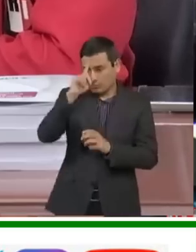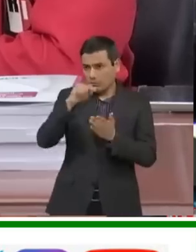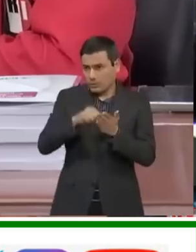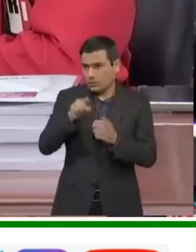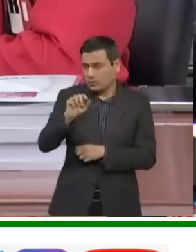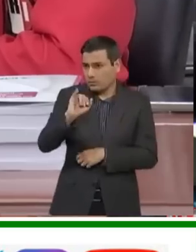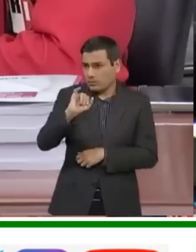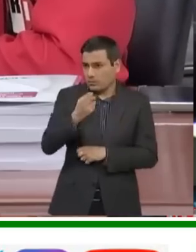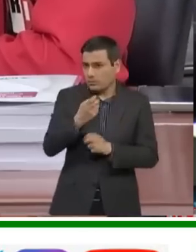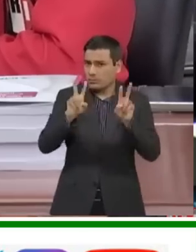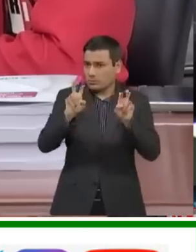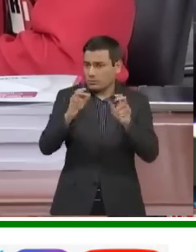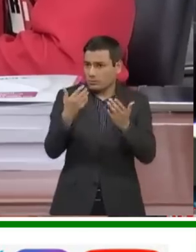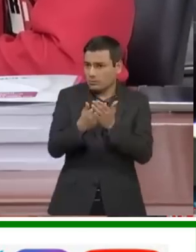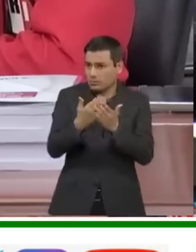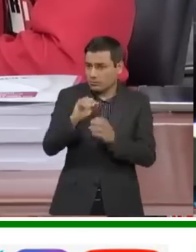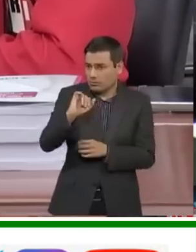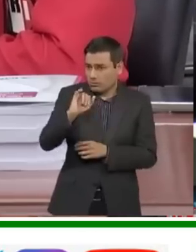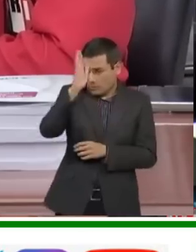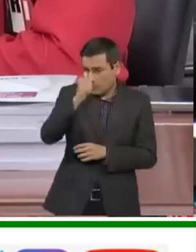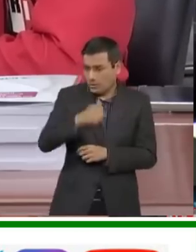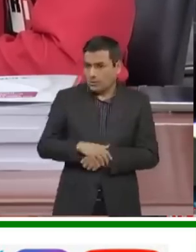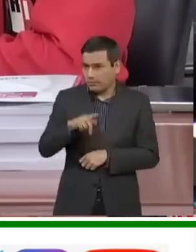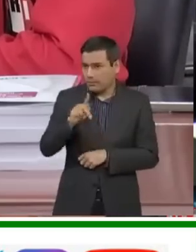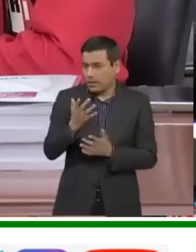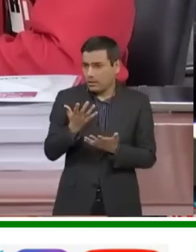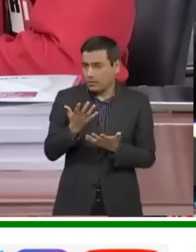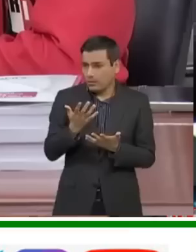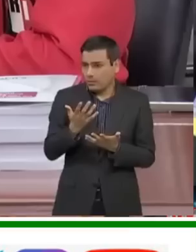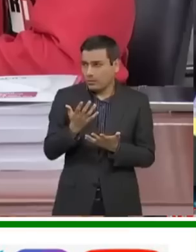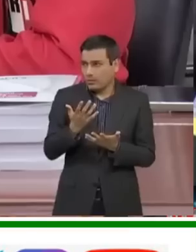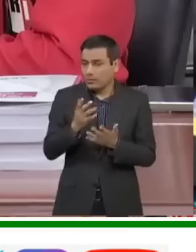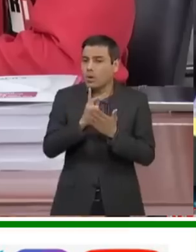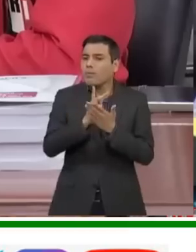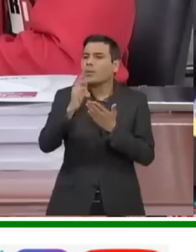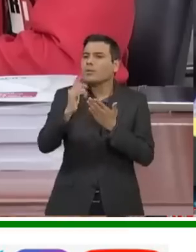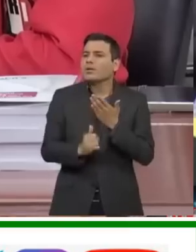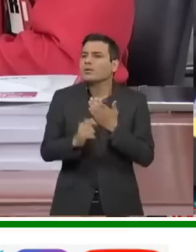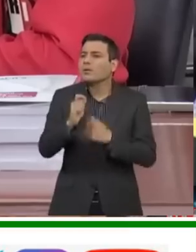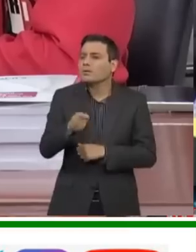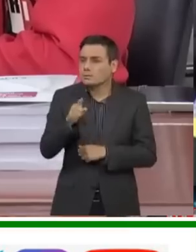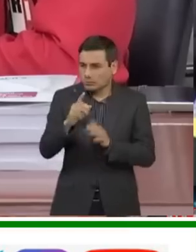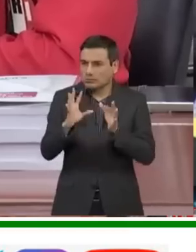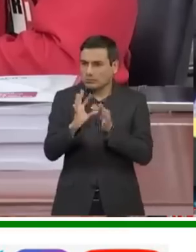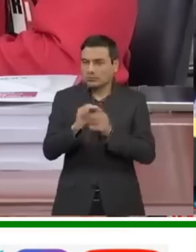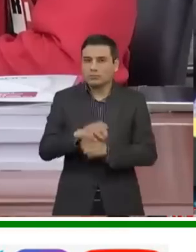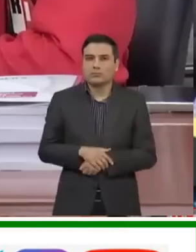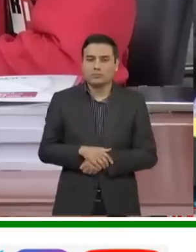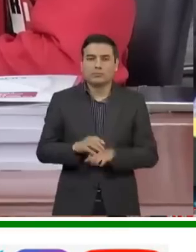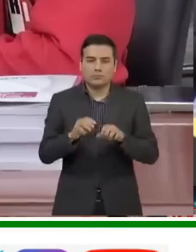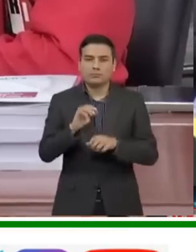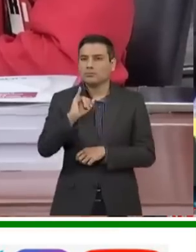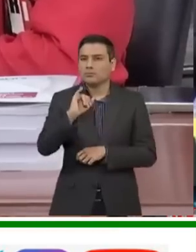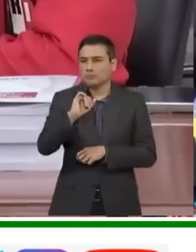favor de que este punto avance en el orden del día, pero en el proyecto Claro. que tenemos ante Como nosotros. siempre, todo